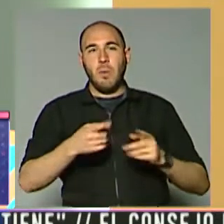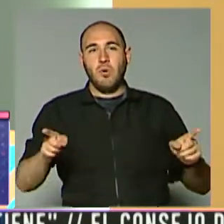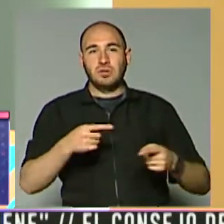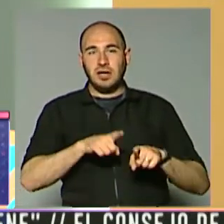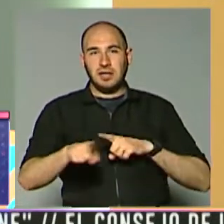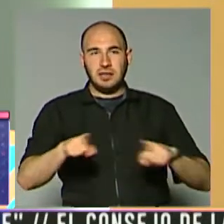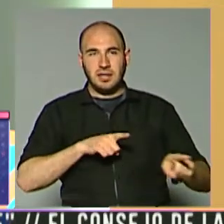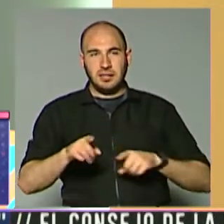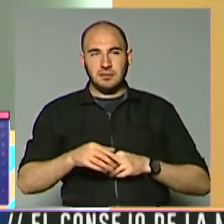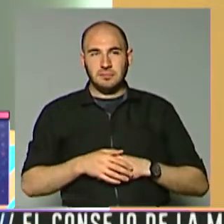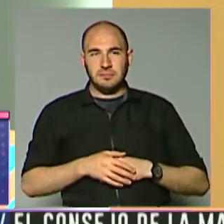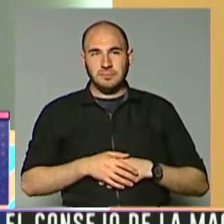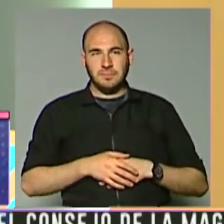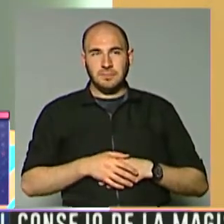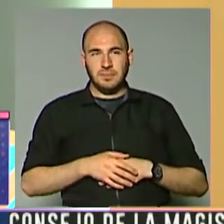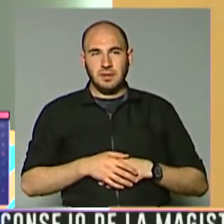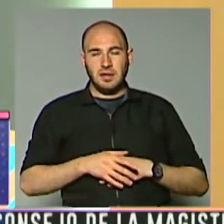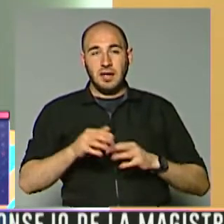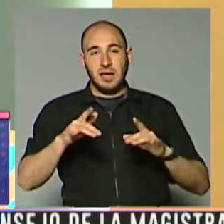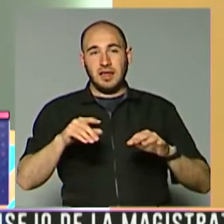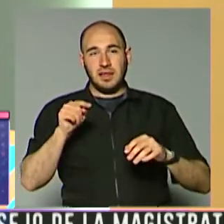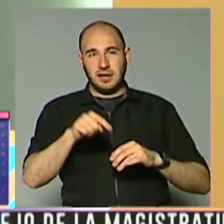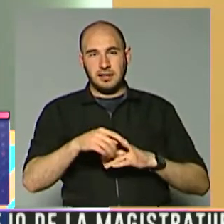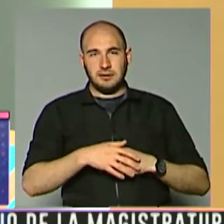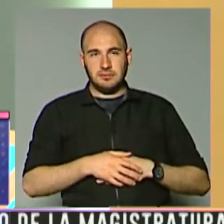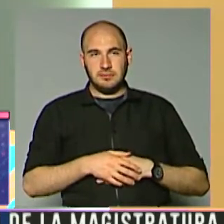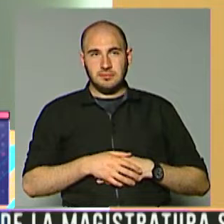online, habían entornos digitales que